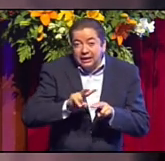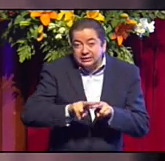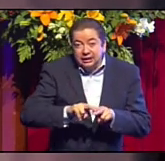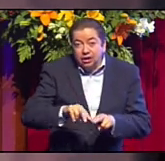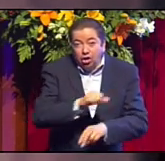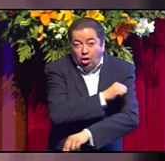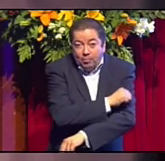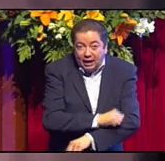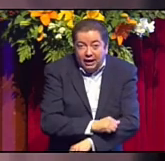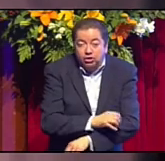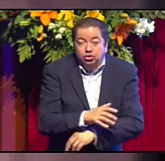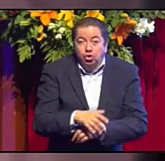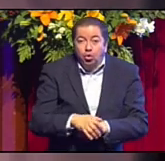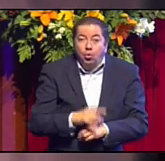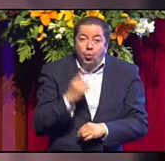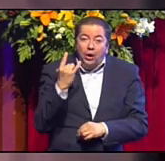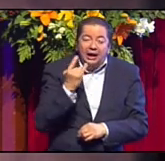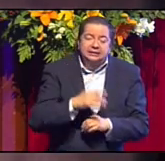de urgencia.